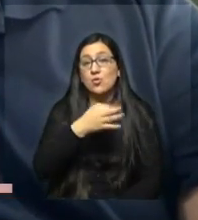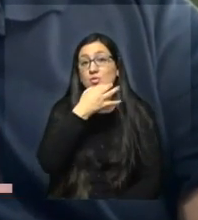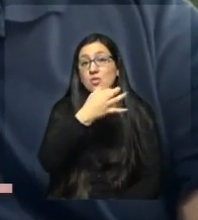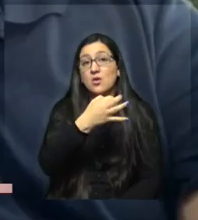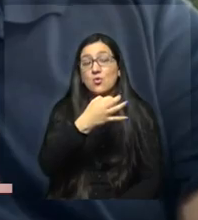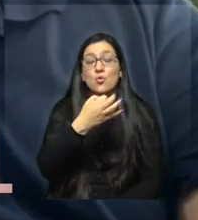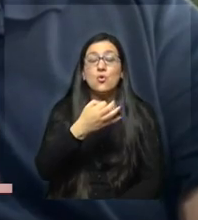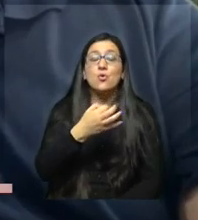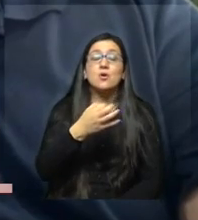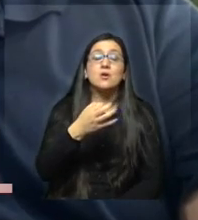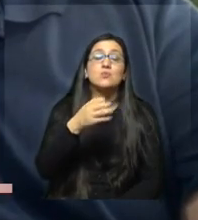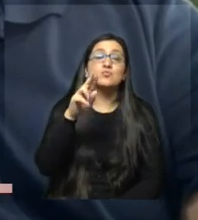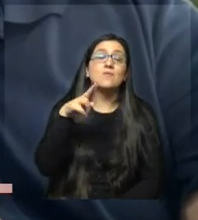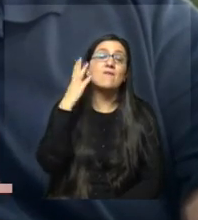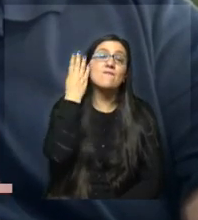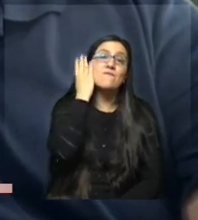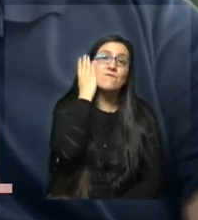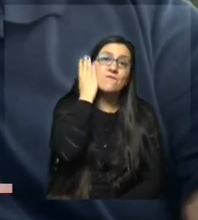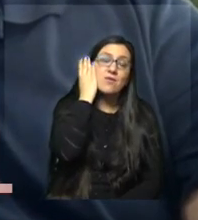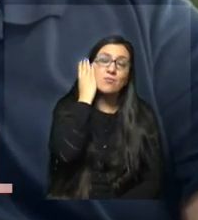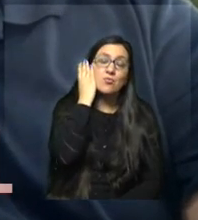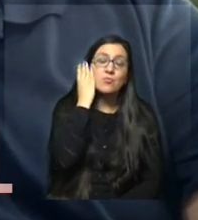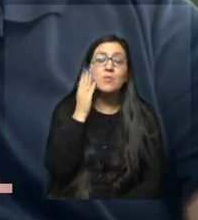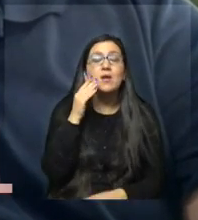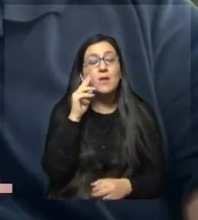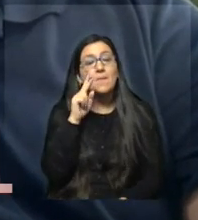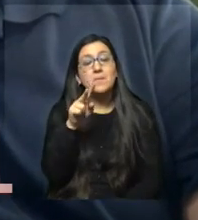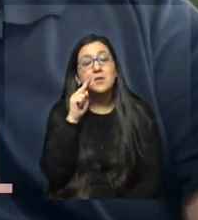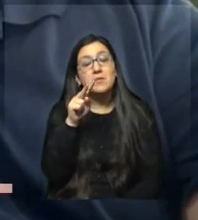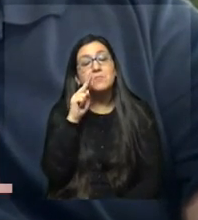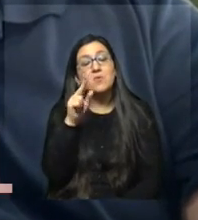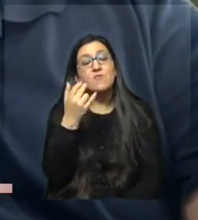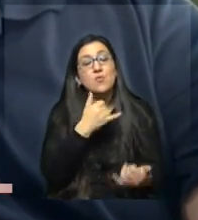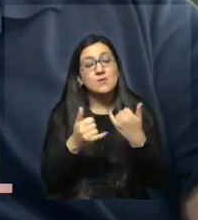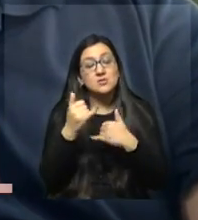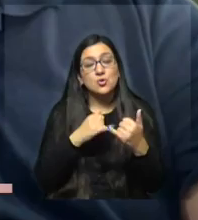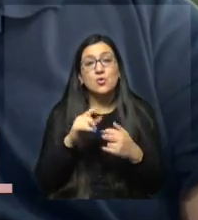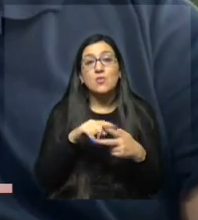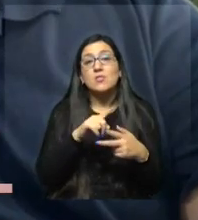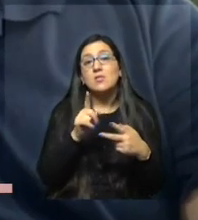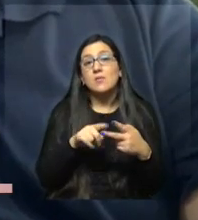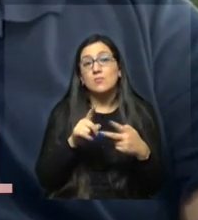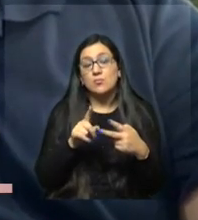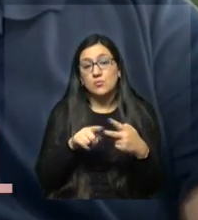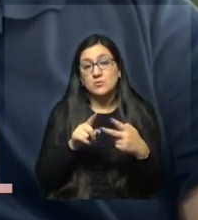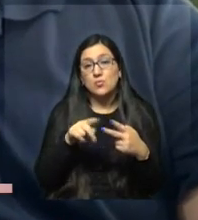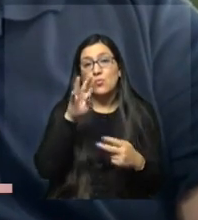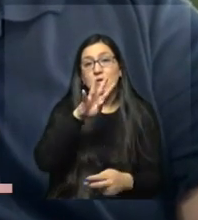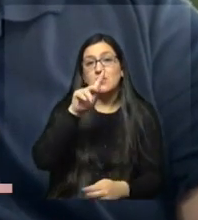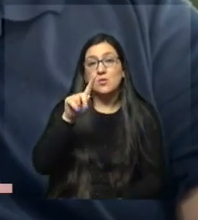utilizar Facebook para consultar de forma frecuente información en la red. Después, bastante más lejos, un